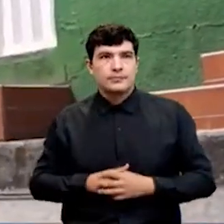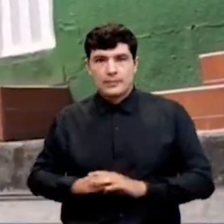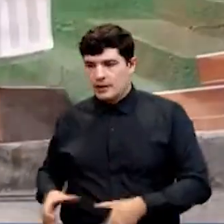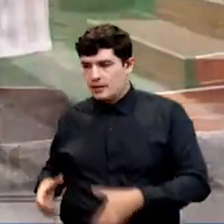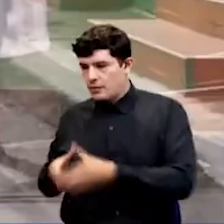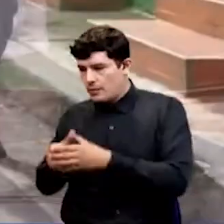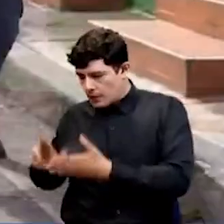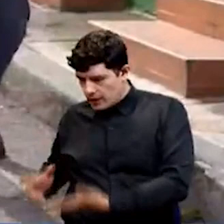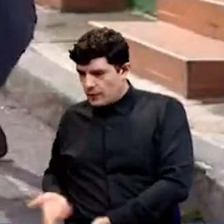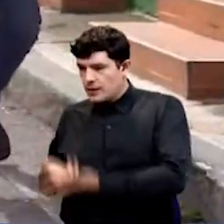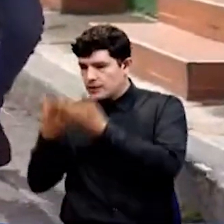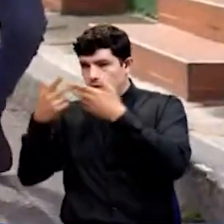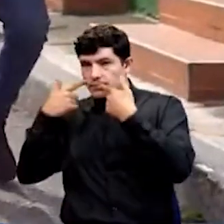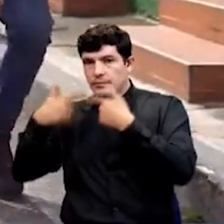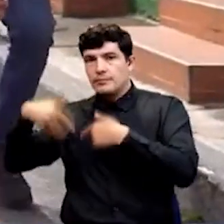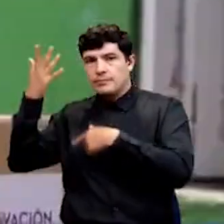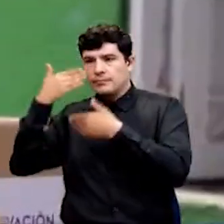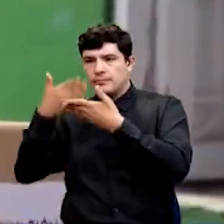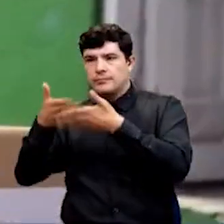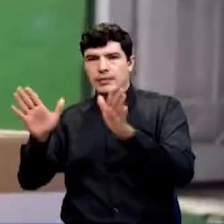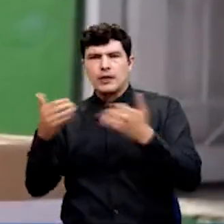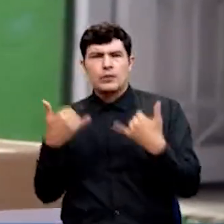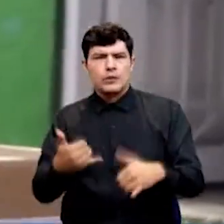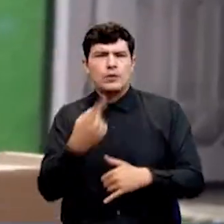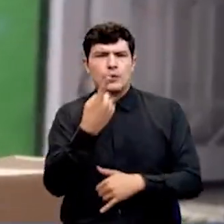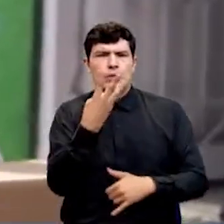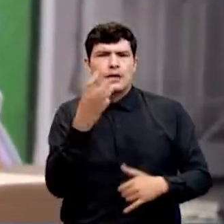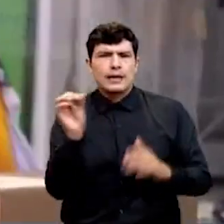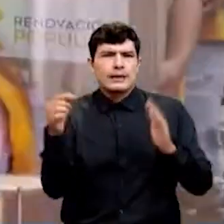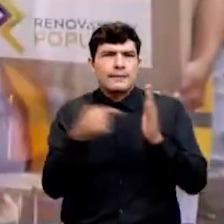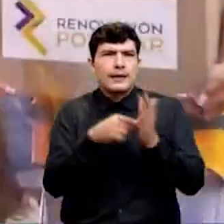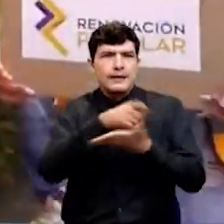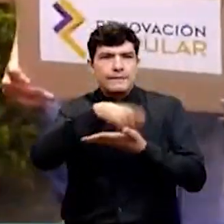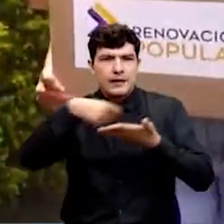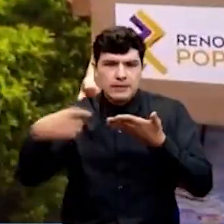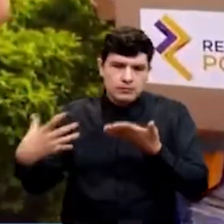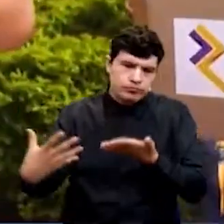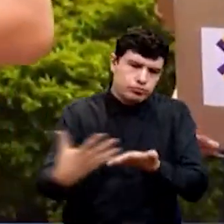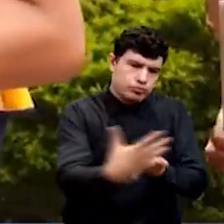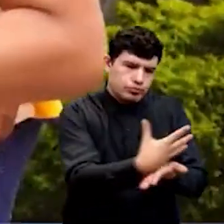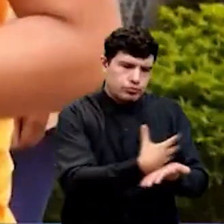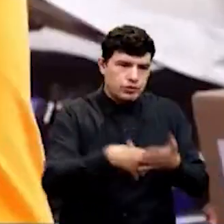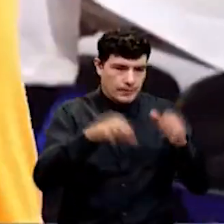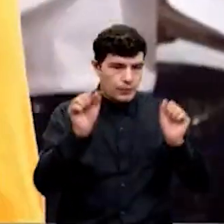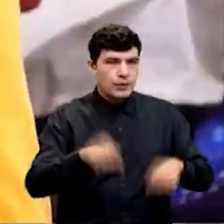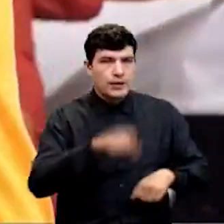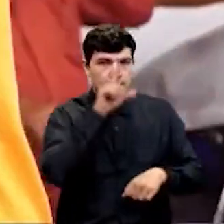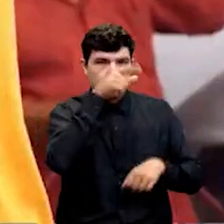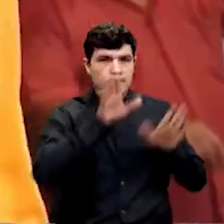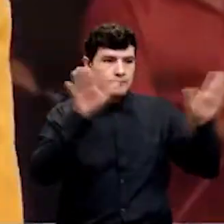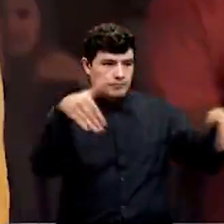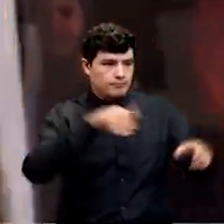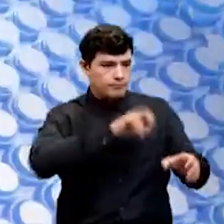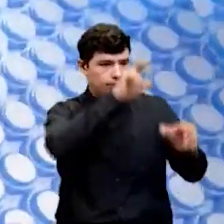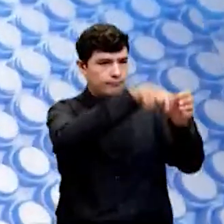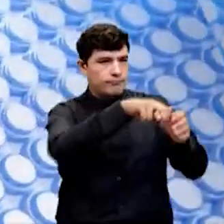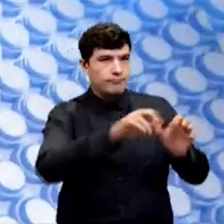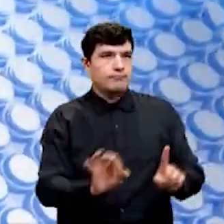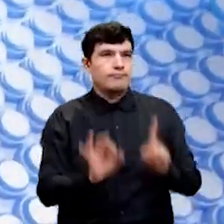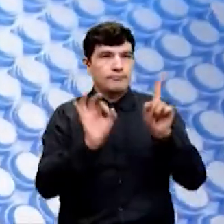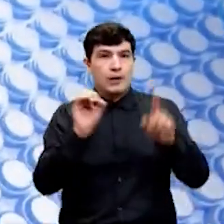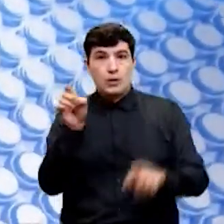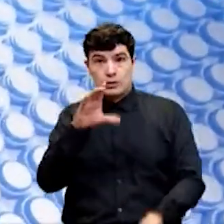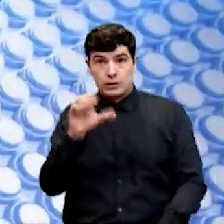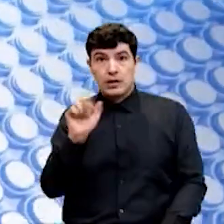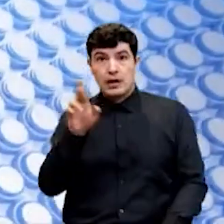Popular, con el cual recogió más de 130.000 firmas necesarias para consolidar el proceso. Óscar Guerra